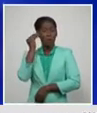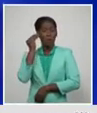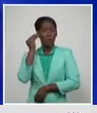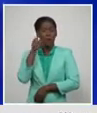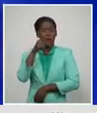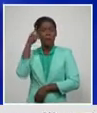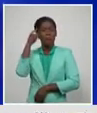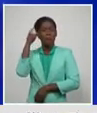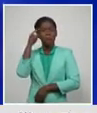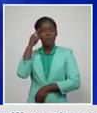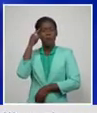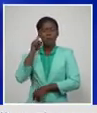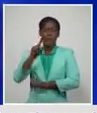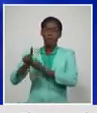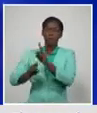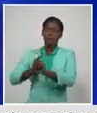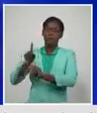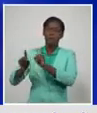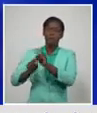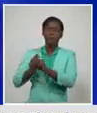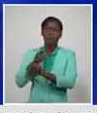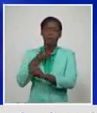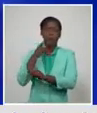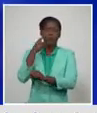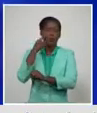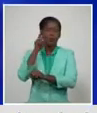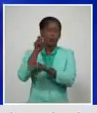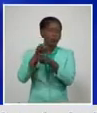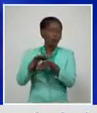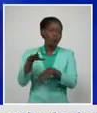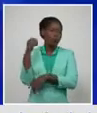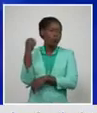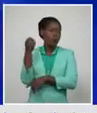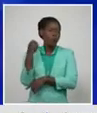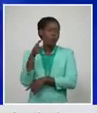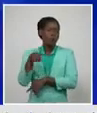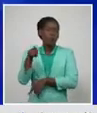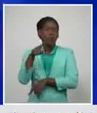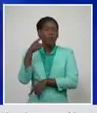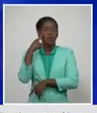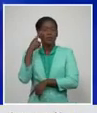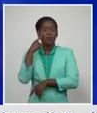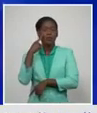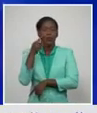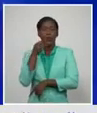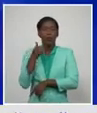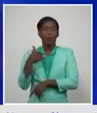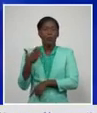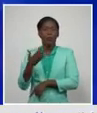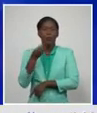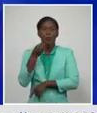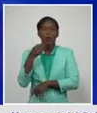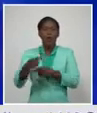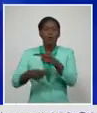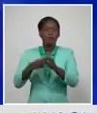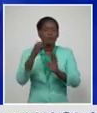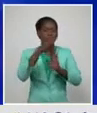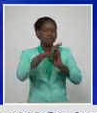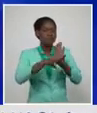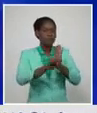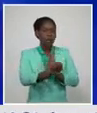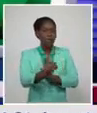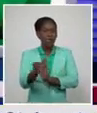pensado, doctor, ante el incremento sostenido de casos en los últimos días, aplicar medidas más